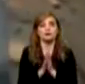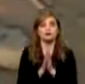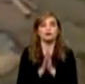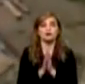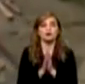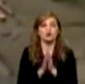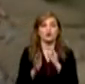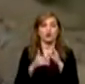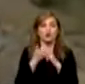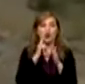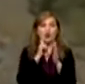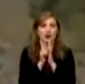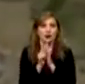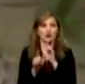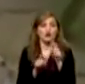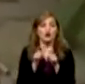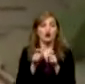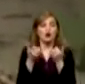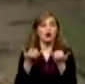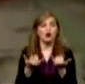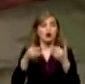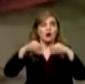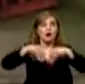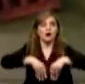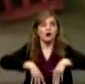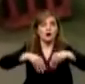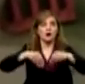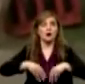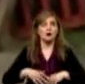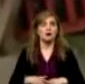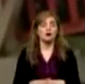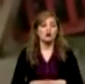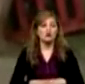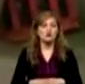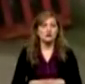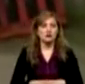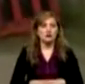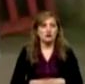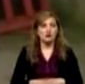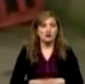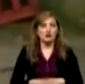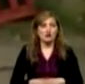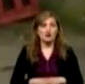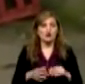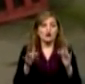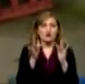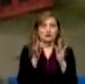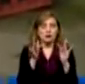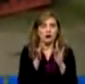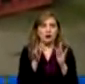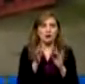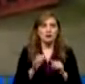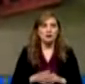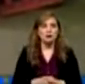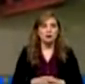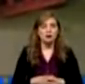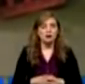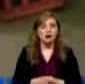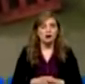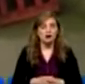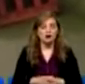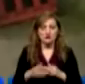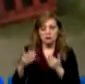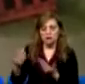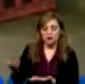nos envíen sus denuncias en esta época lluviosa, a lo menos por eso le damos nuestras líneas de contacto, nuestro